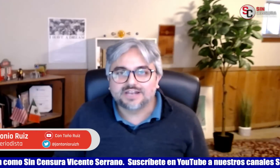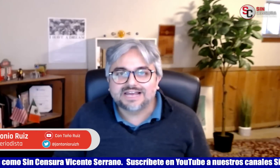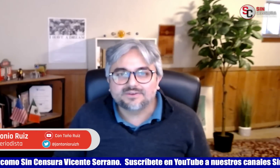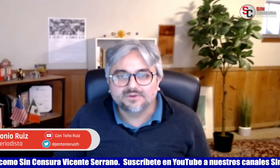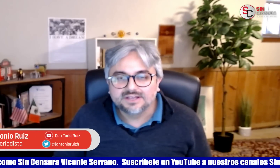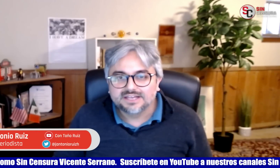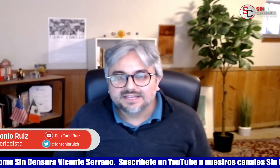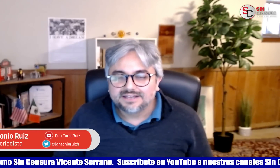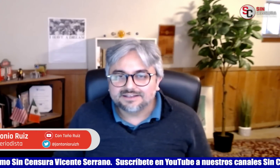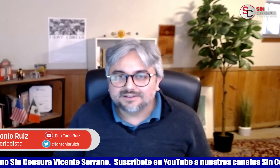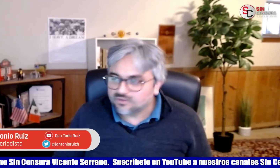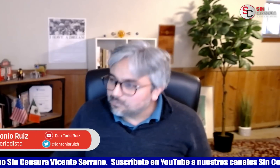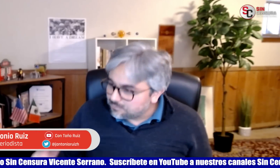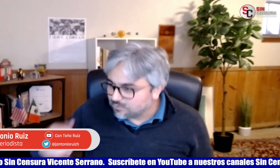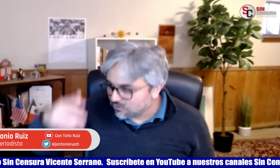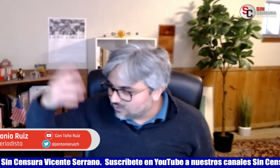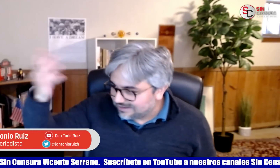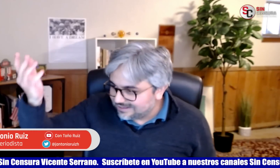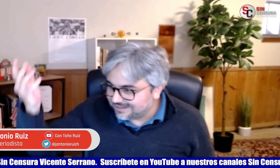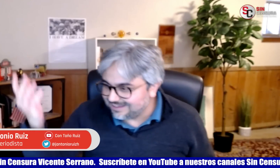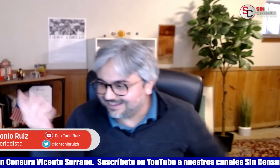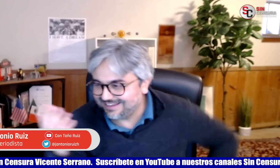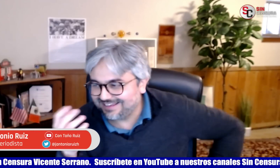foto del año. Cuando